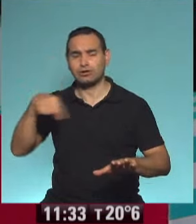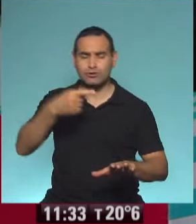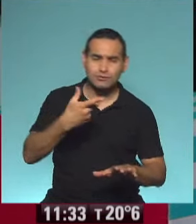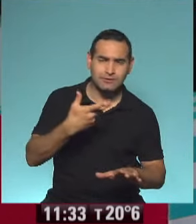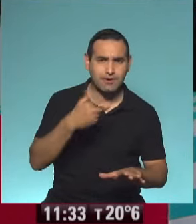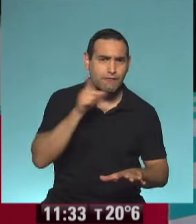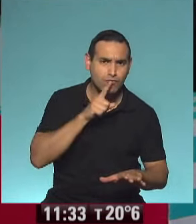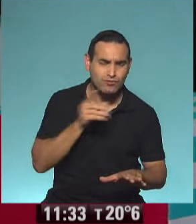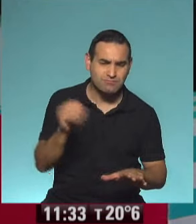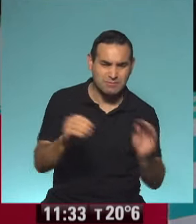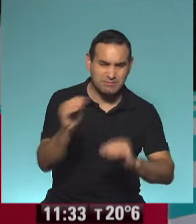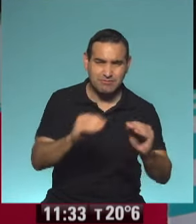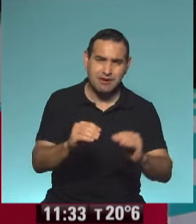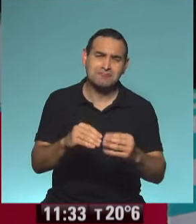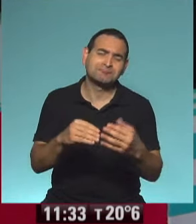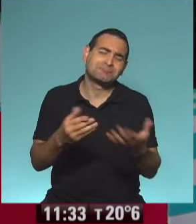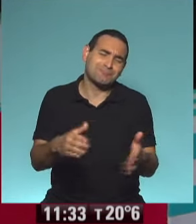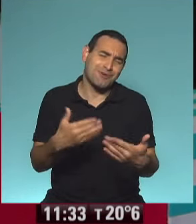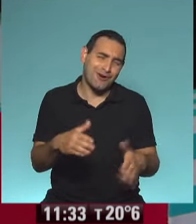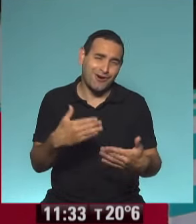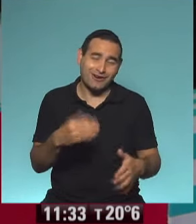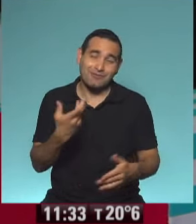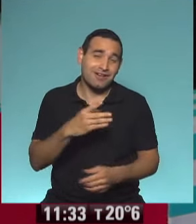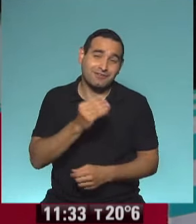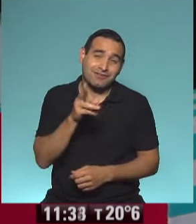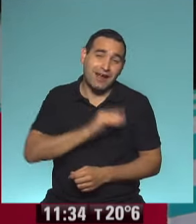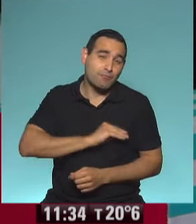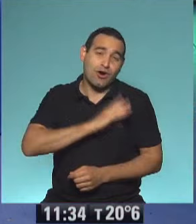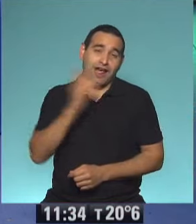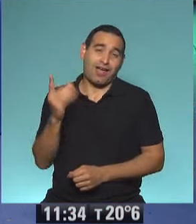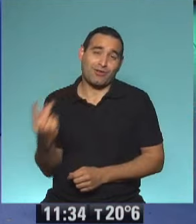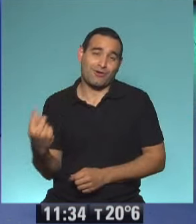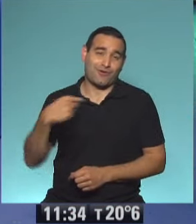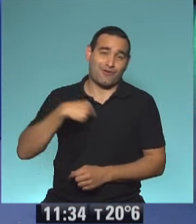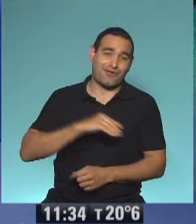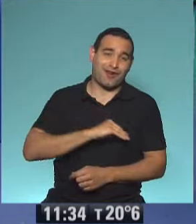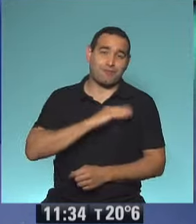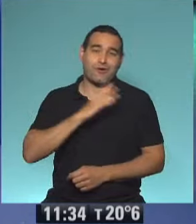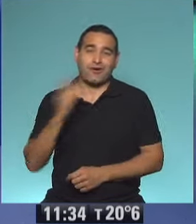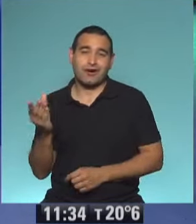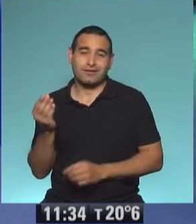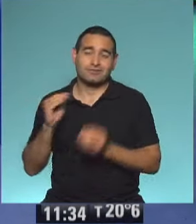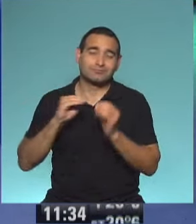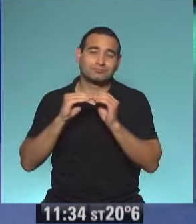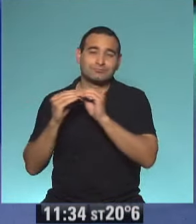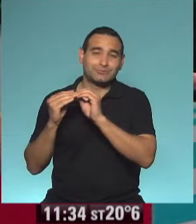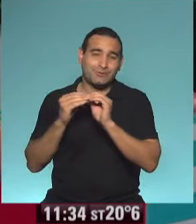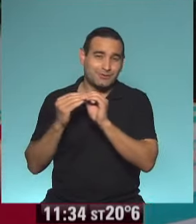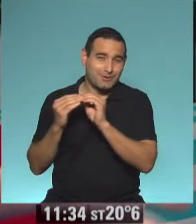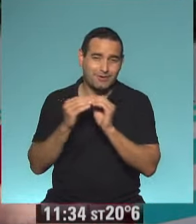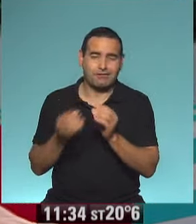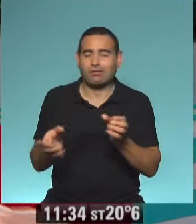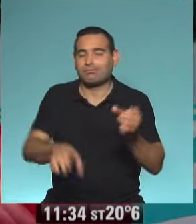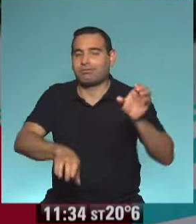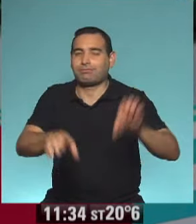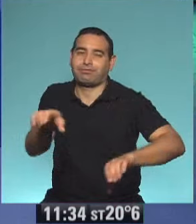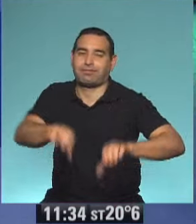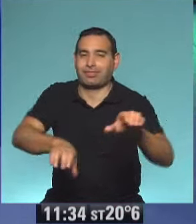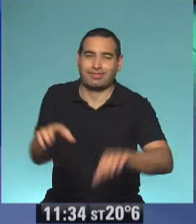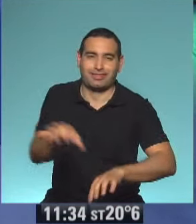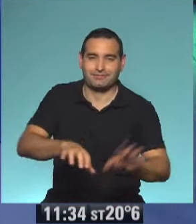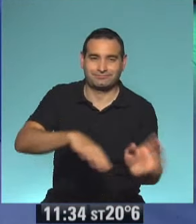ciruelas, pero esto era disculpable porque siguiendo tan enamorados el uno del otro, los besos les hacían caer los jarros con ingredientes por sobre la